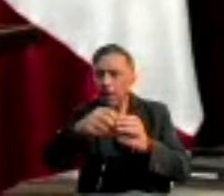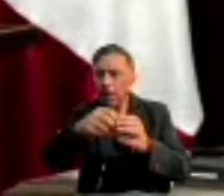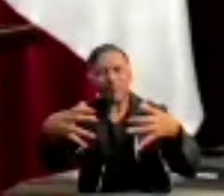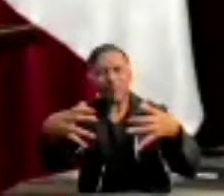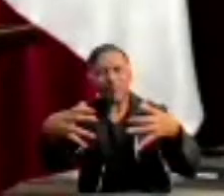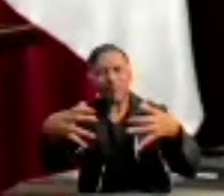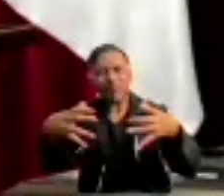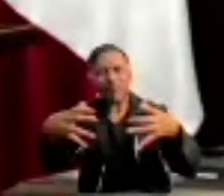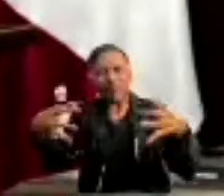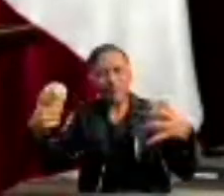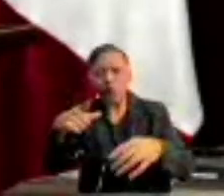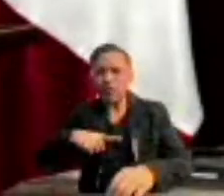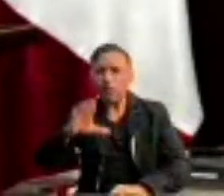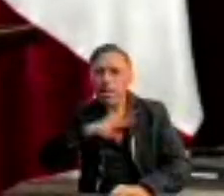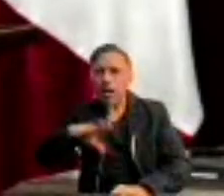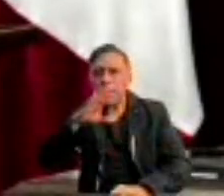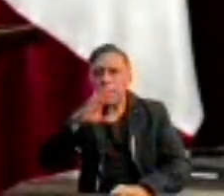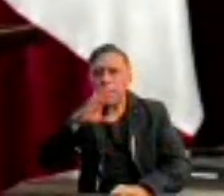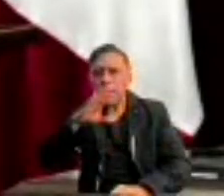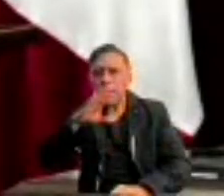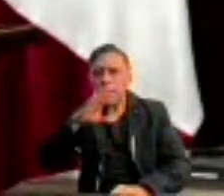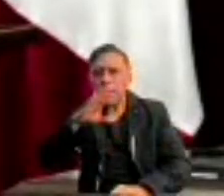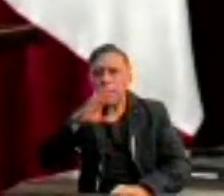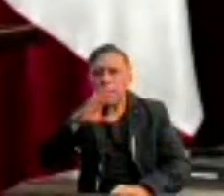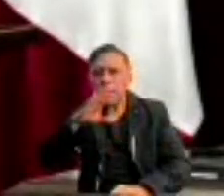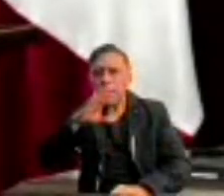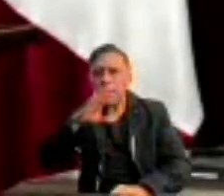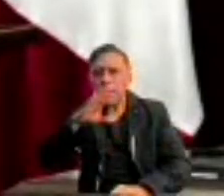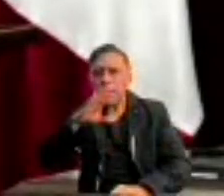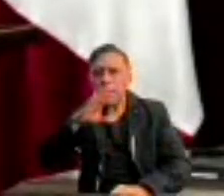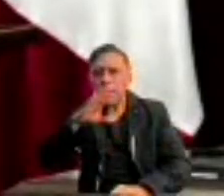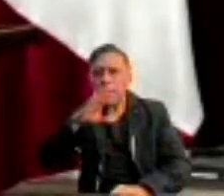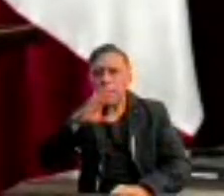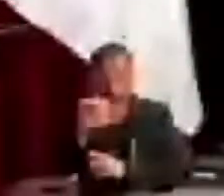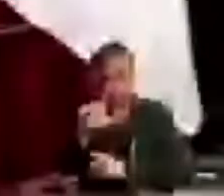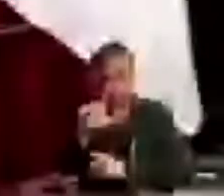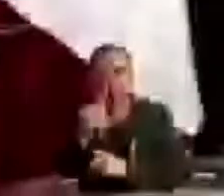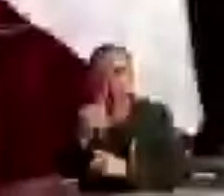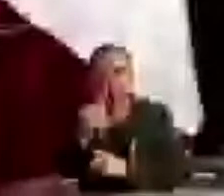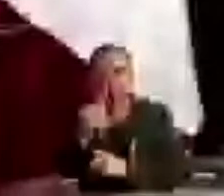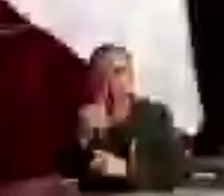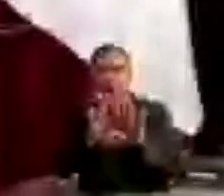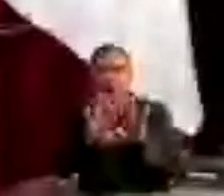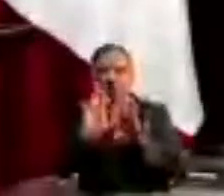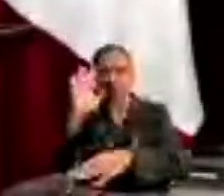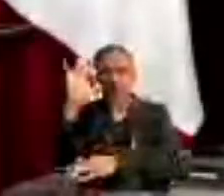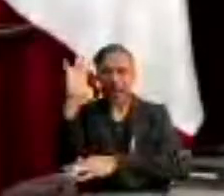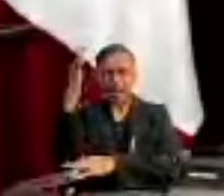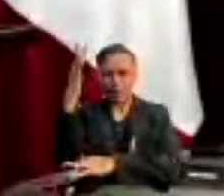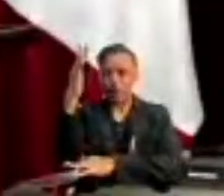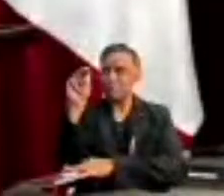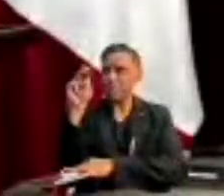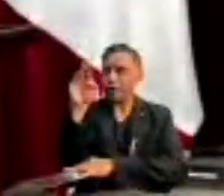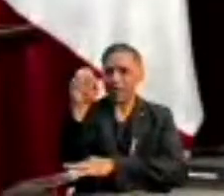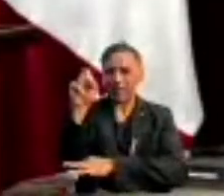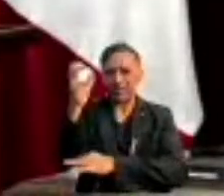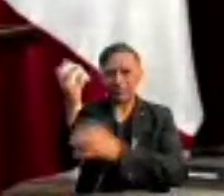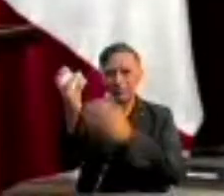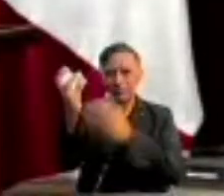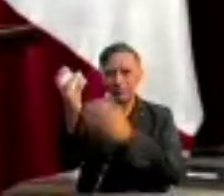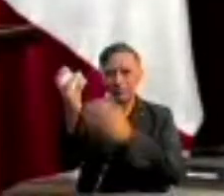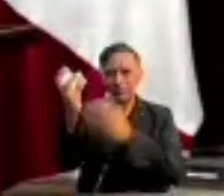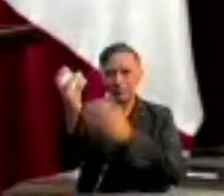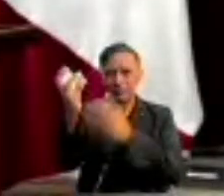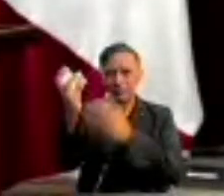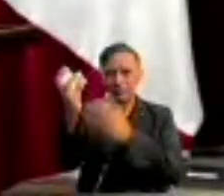sido. La moral es un árbol de moras. Un político pobre es un pobre